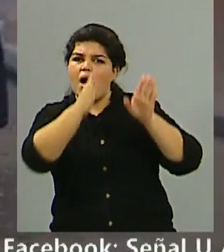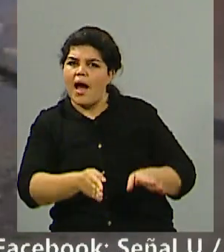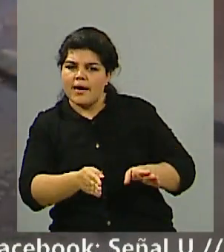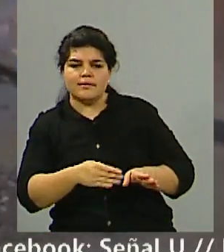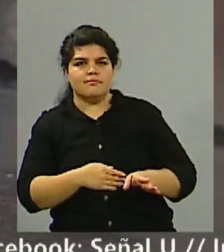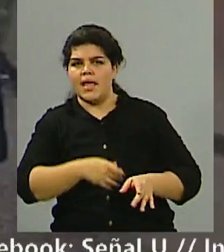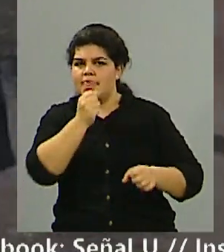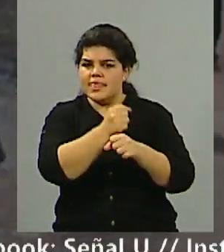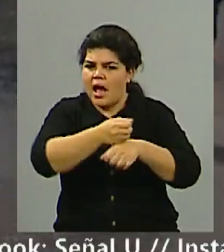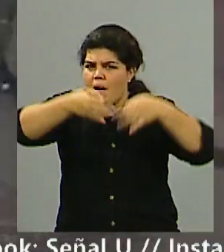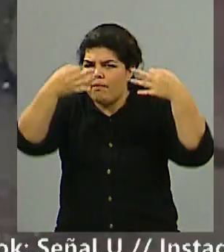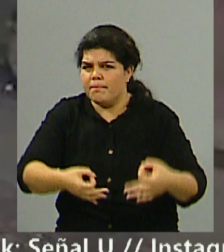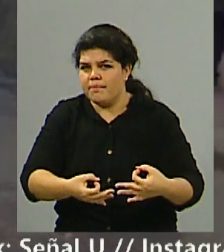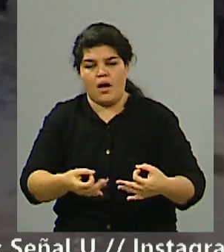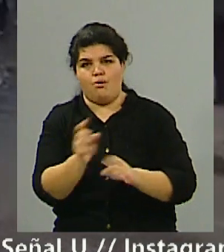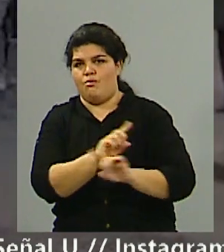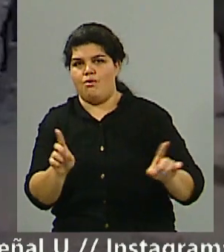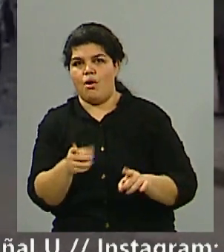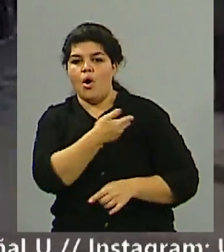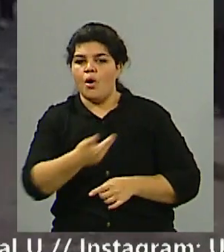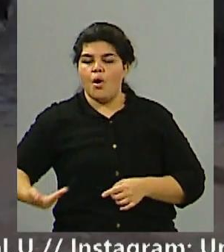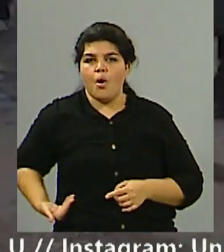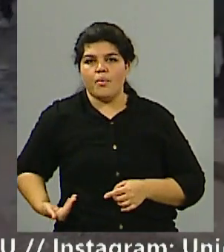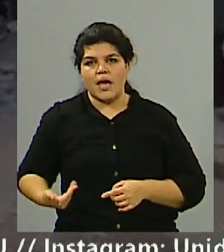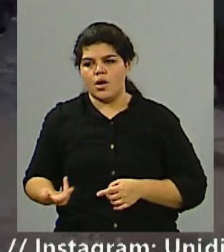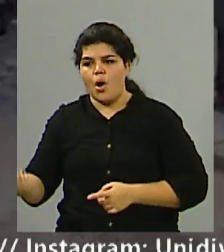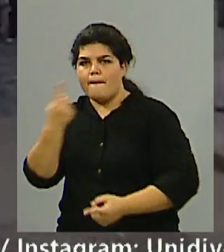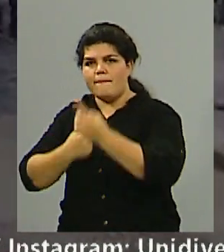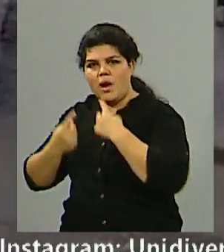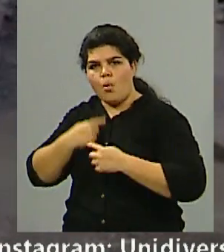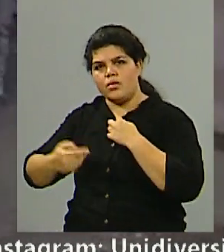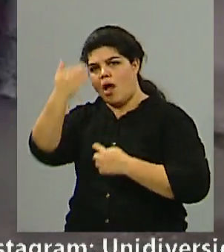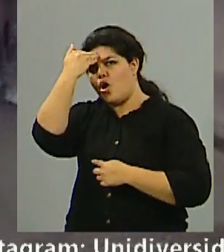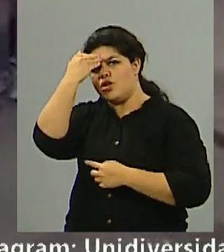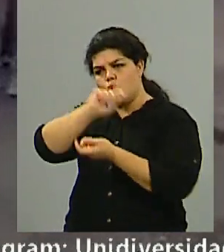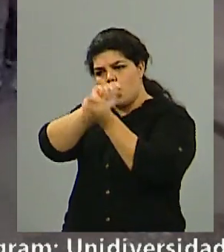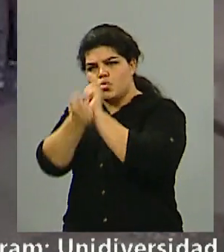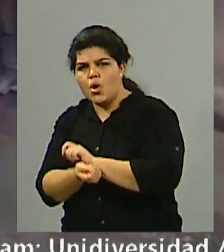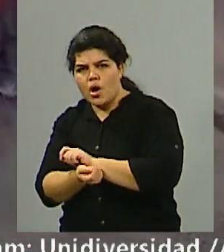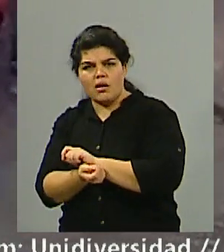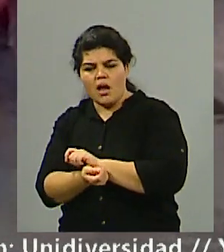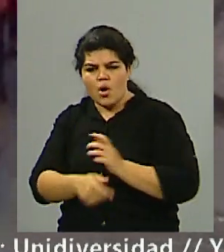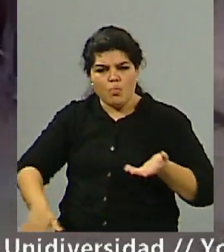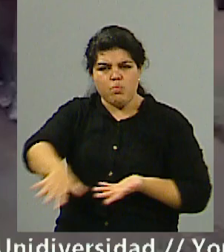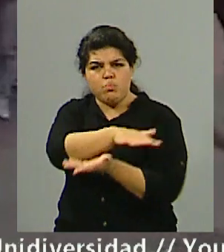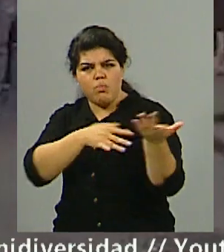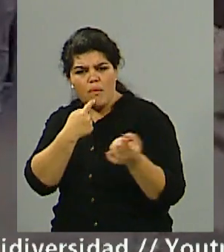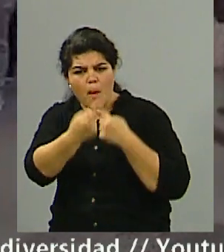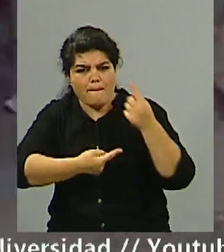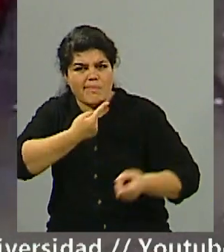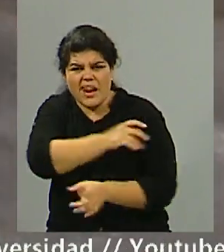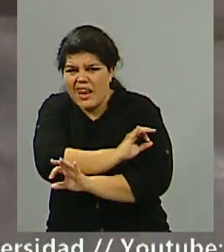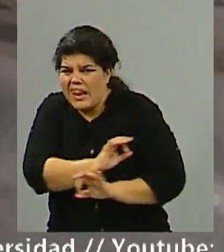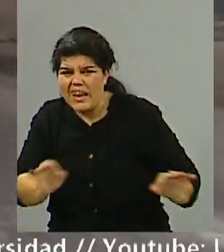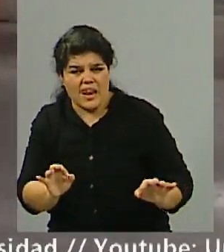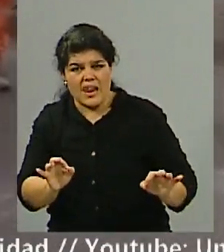gobierno provincial no ha actuado debidamente ante un planteo de una reforma constitucional. Eso no hay que tener, no hay que quitarle el peso